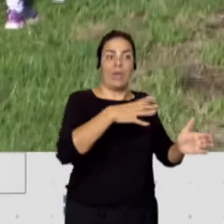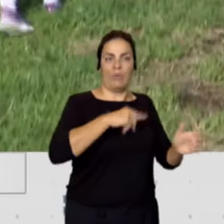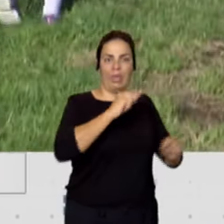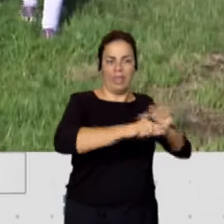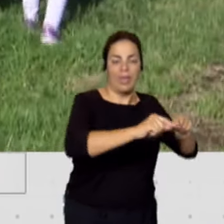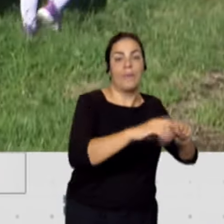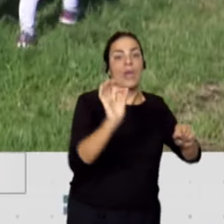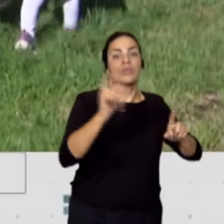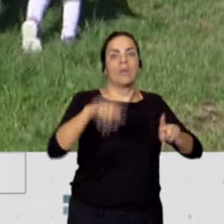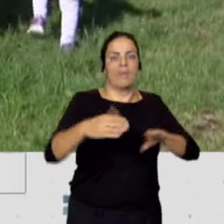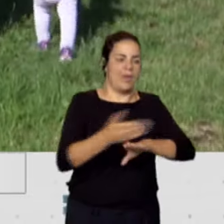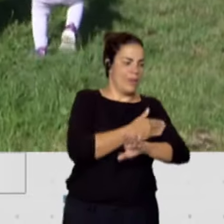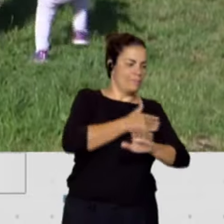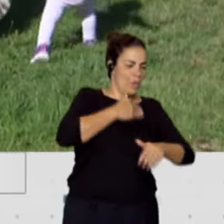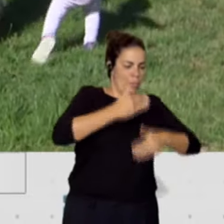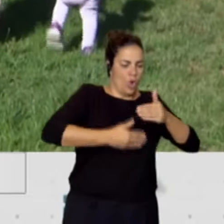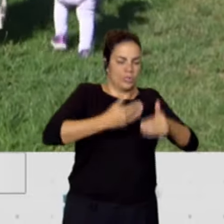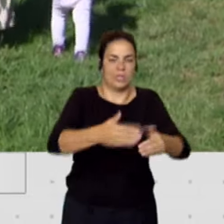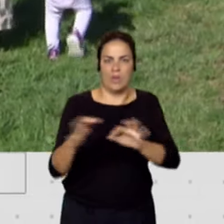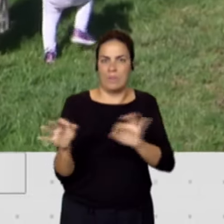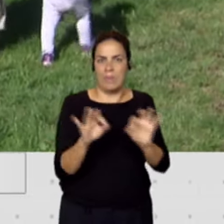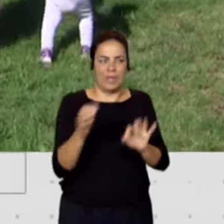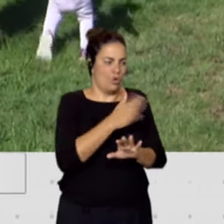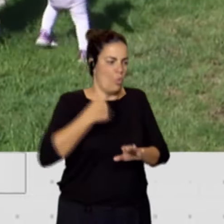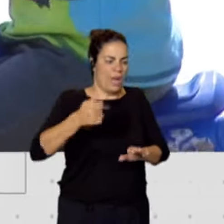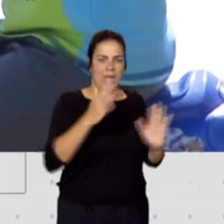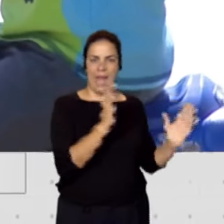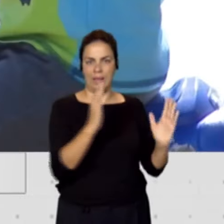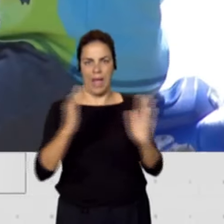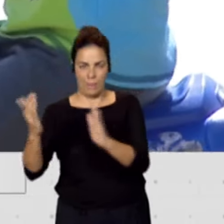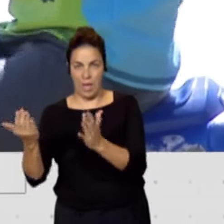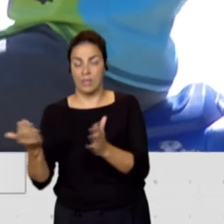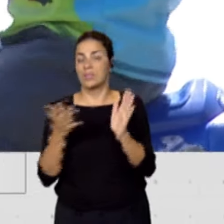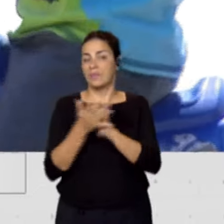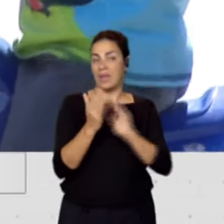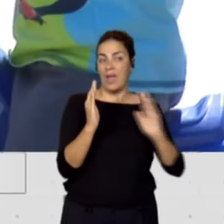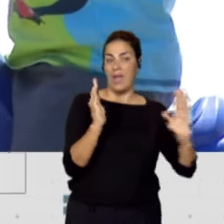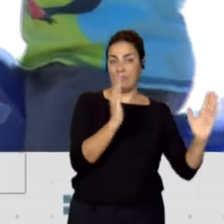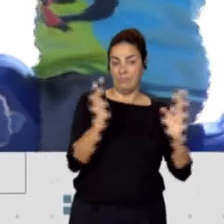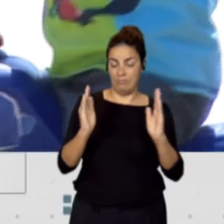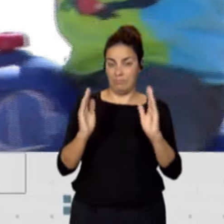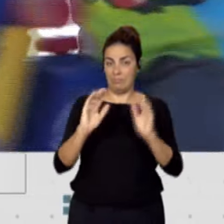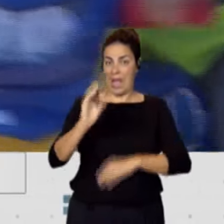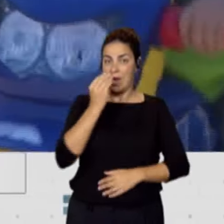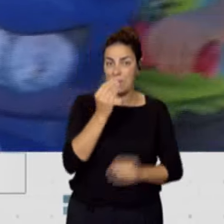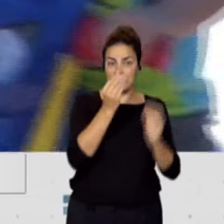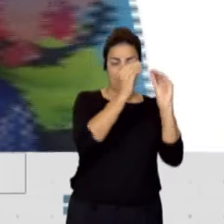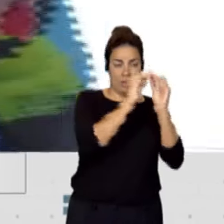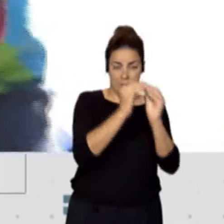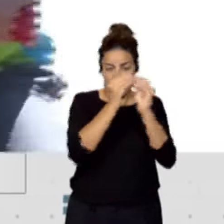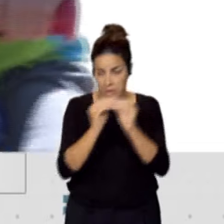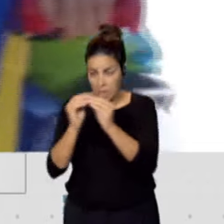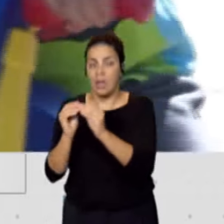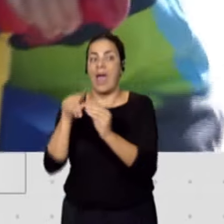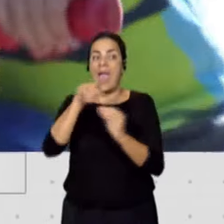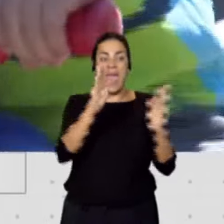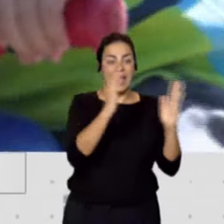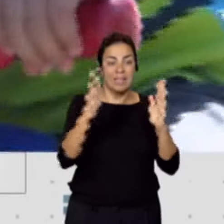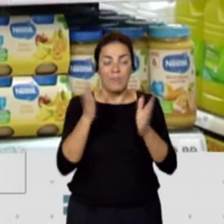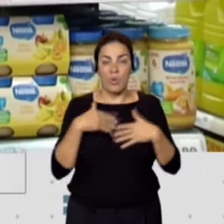de de preparación entonces en todos las etapas de elaboración del alimento cada vez la la legislación y las